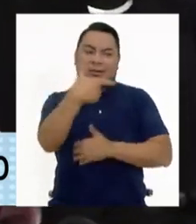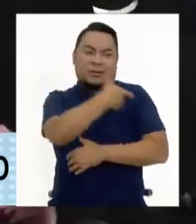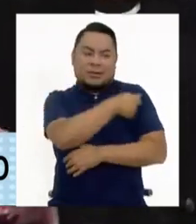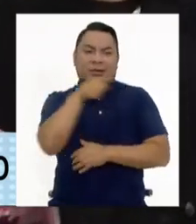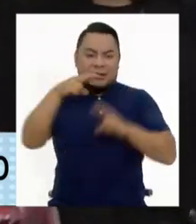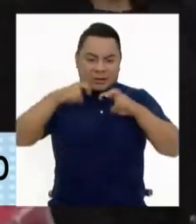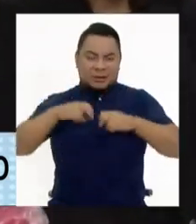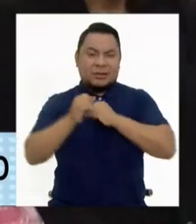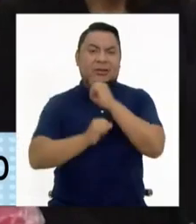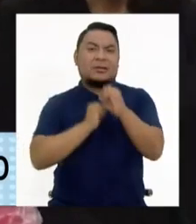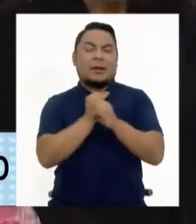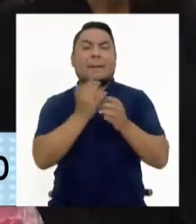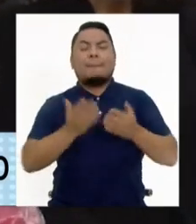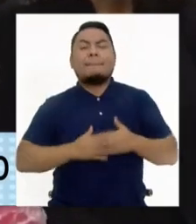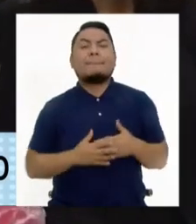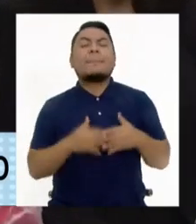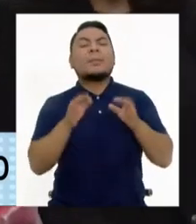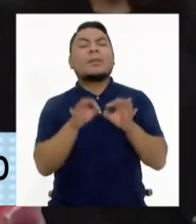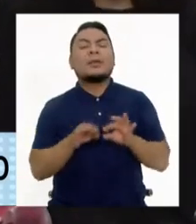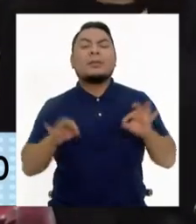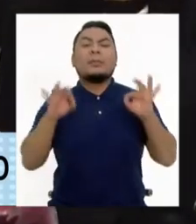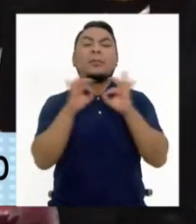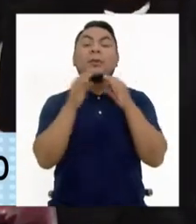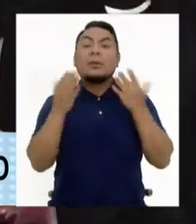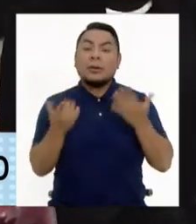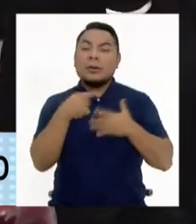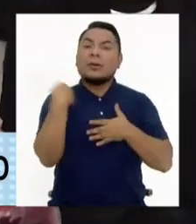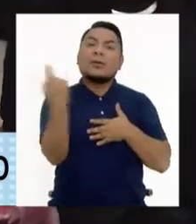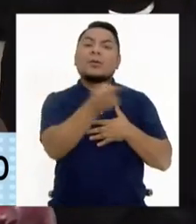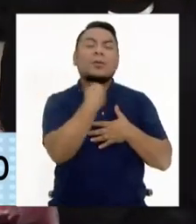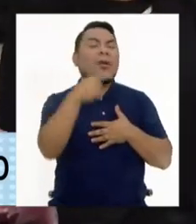estudios internacionales. Lo importante